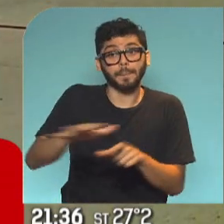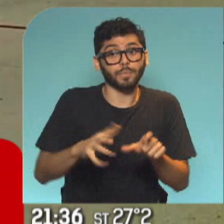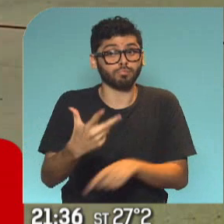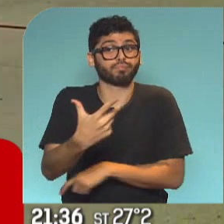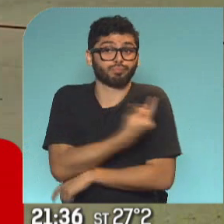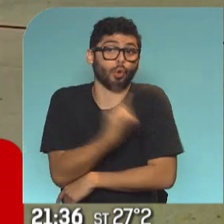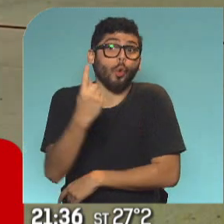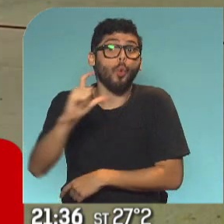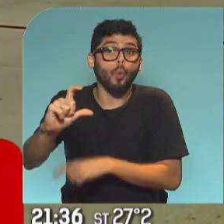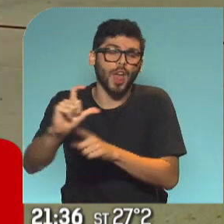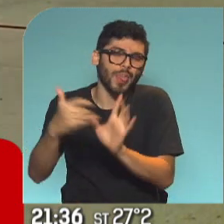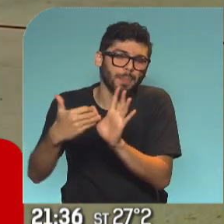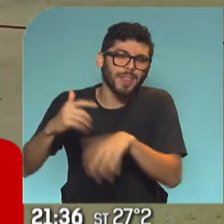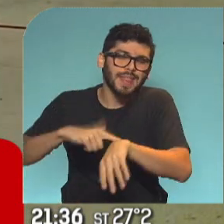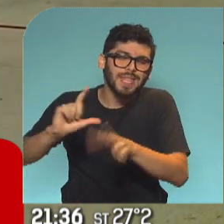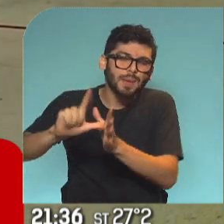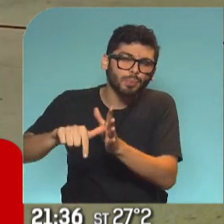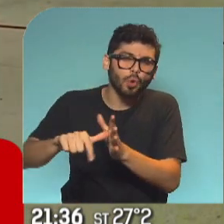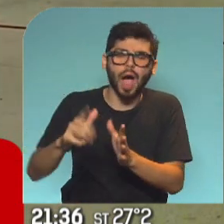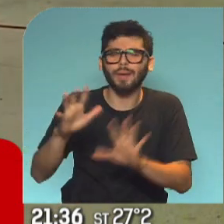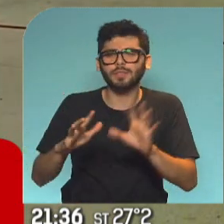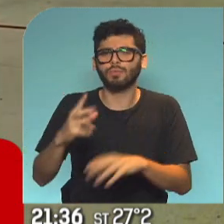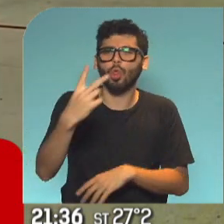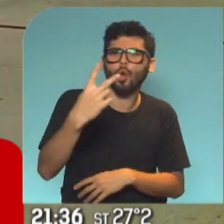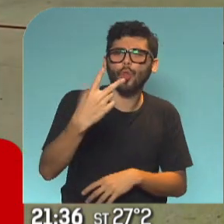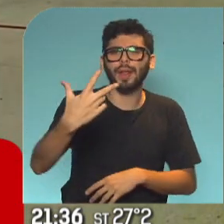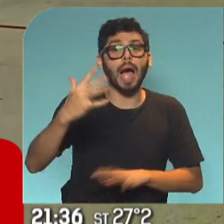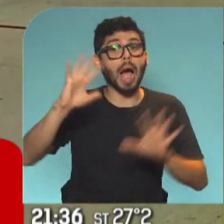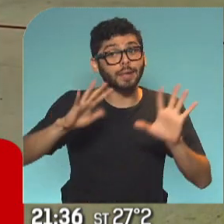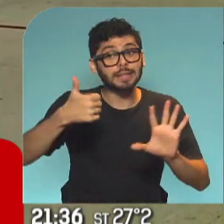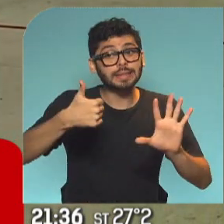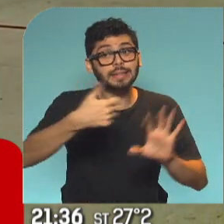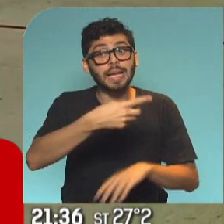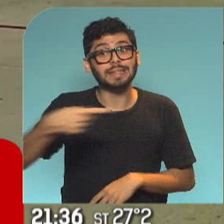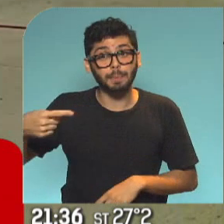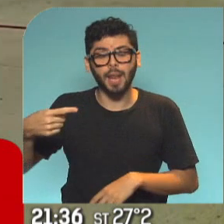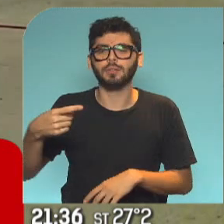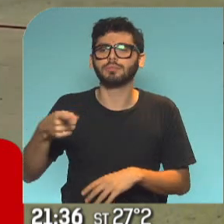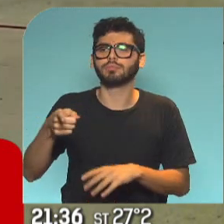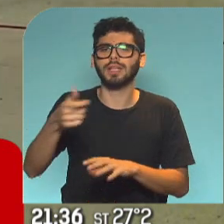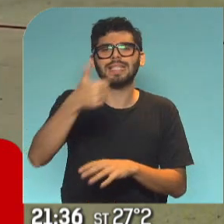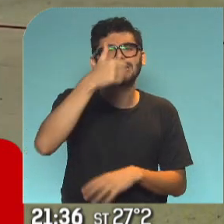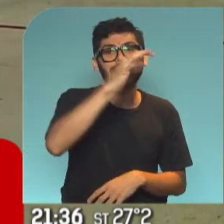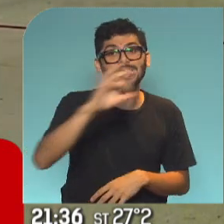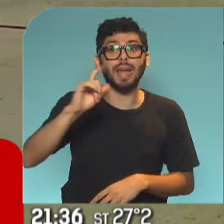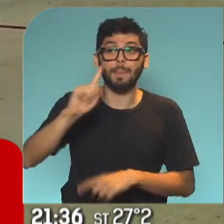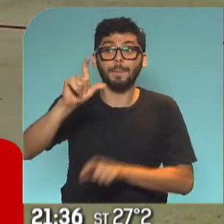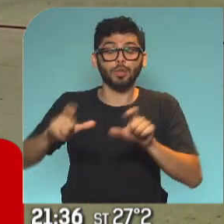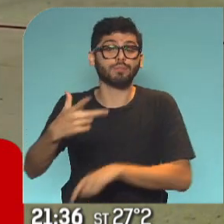tiempo prudencial, depende de la vacuna, son 2, 3 y hasta 6 semanas. Sí. Entre una y otra dosis, casi 600.000